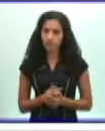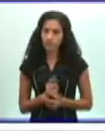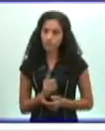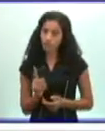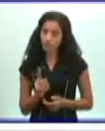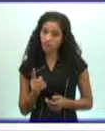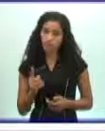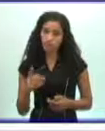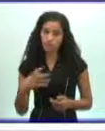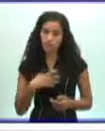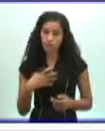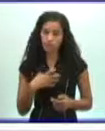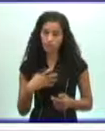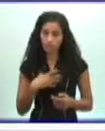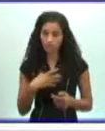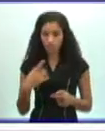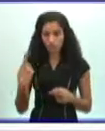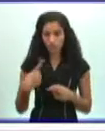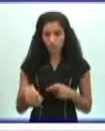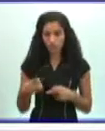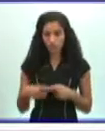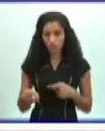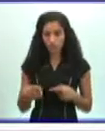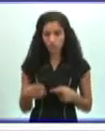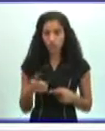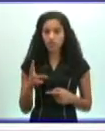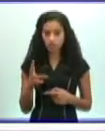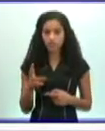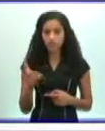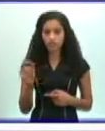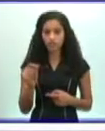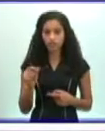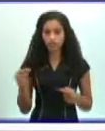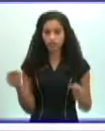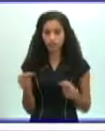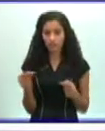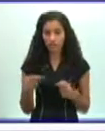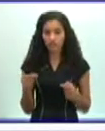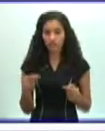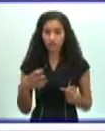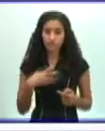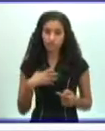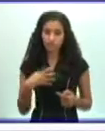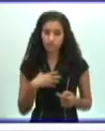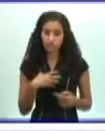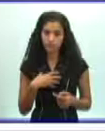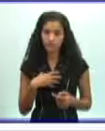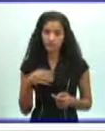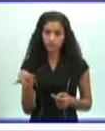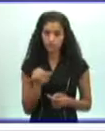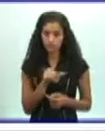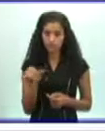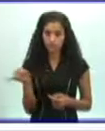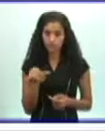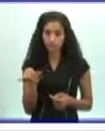Entonces estarías realizando estos cálculos que también te han